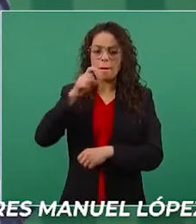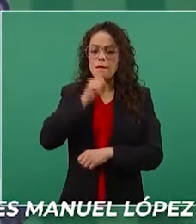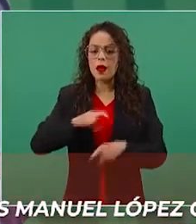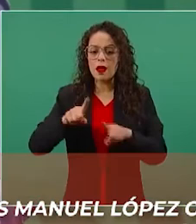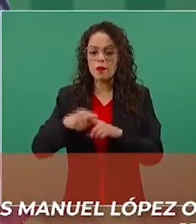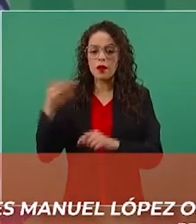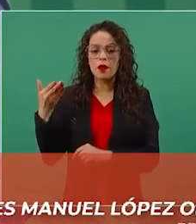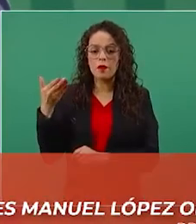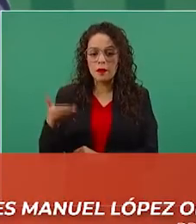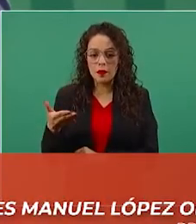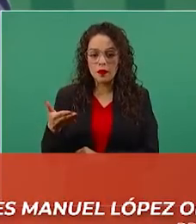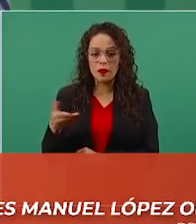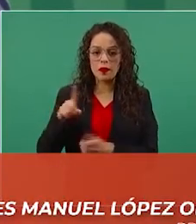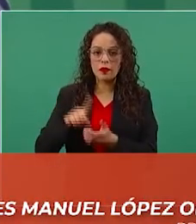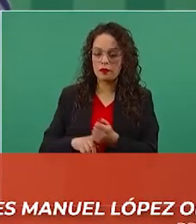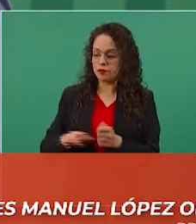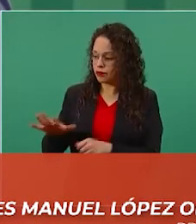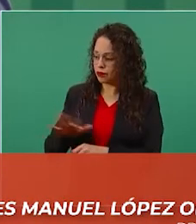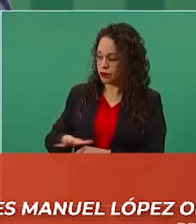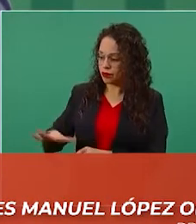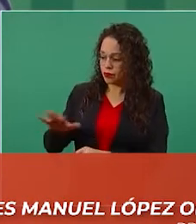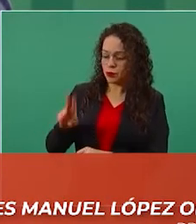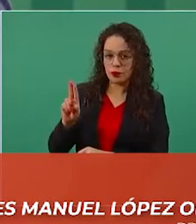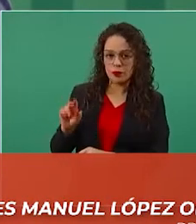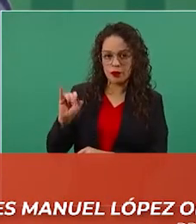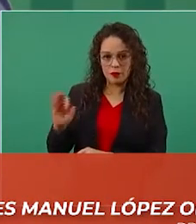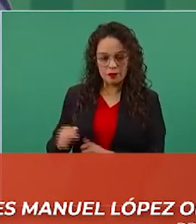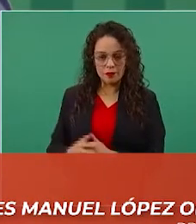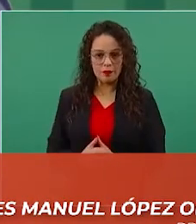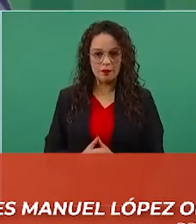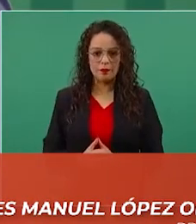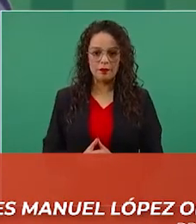información a la unidad de inteligencia financiera.